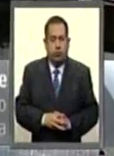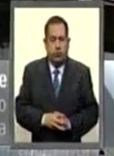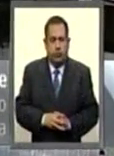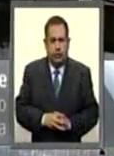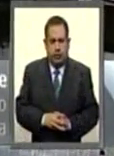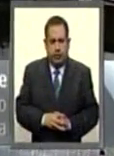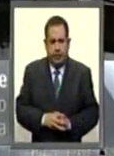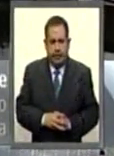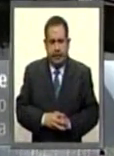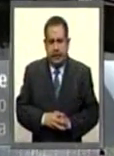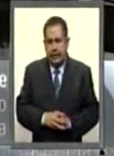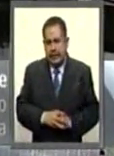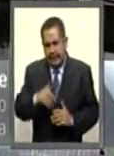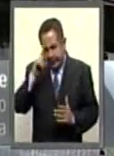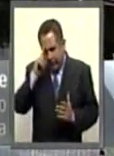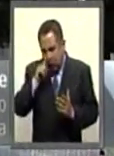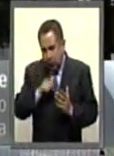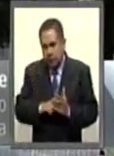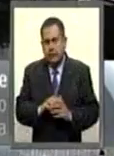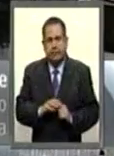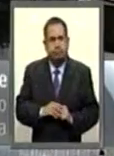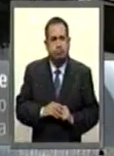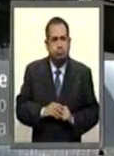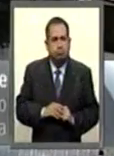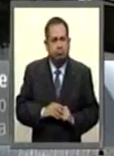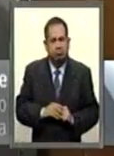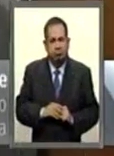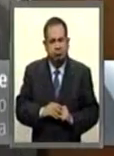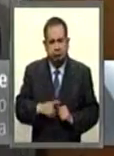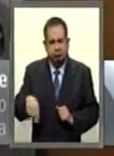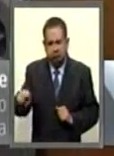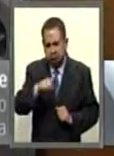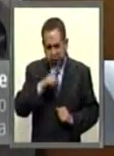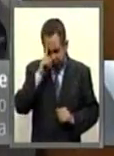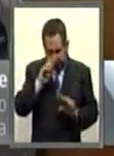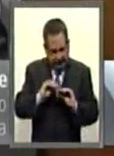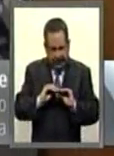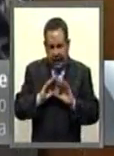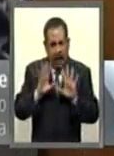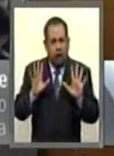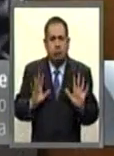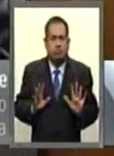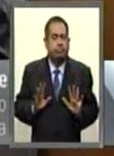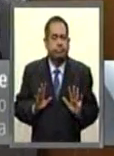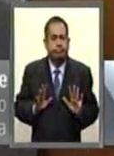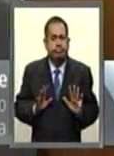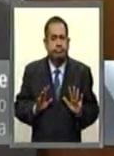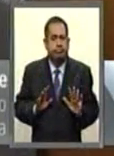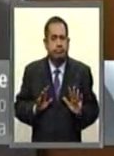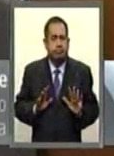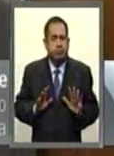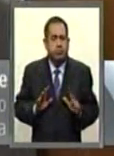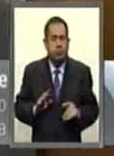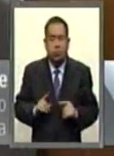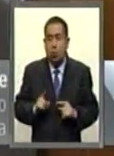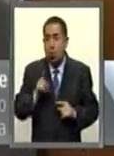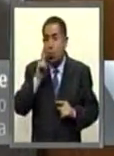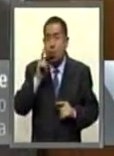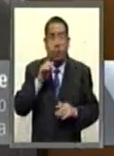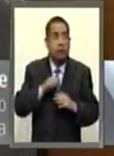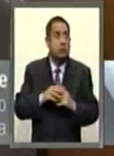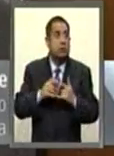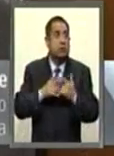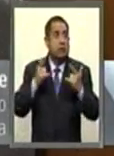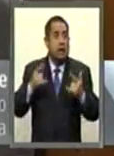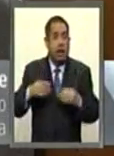Creo que ha quedado perfectamente claro que uno de los hechos más trascendentes